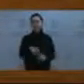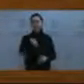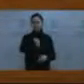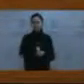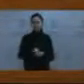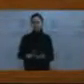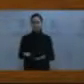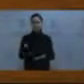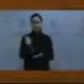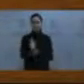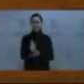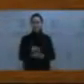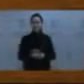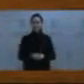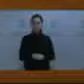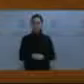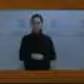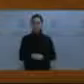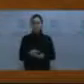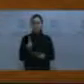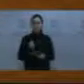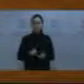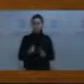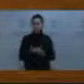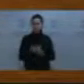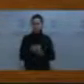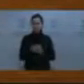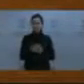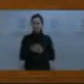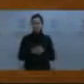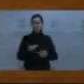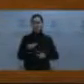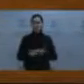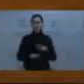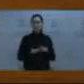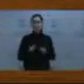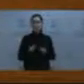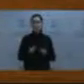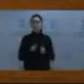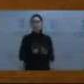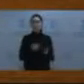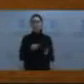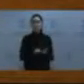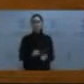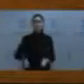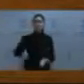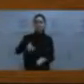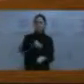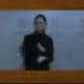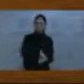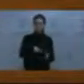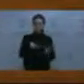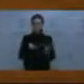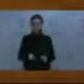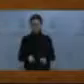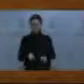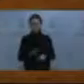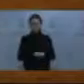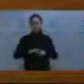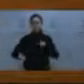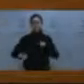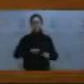moción. En cuanto al desarrollo del nuevo proyecto de centro, del nuevo proyecto director del